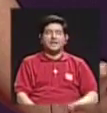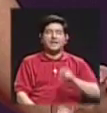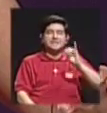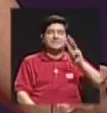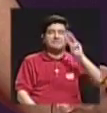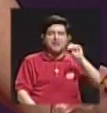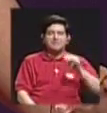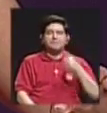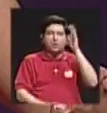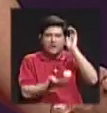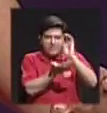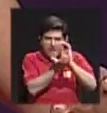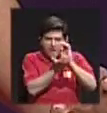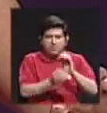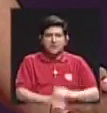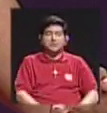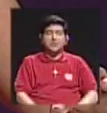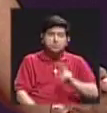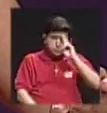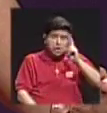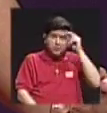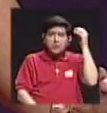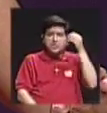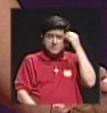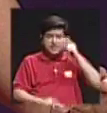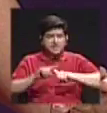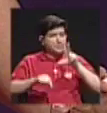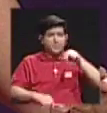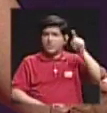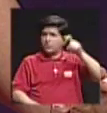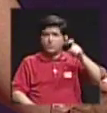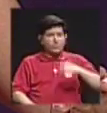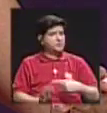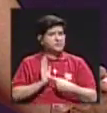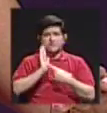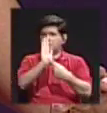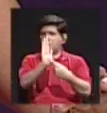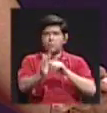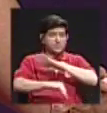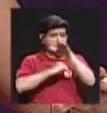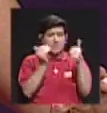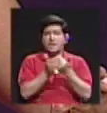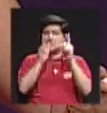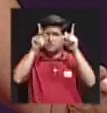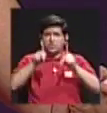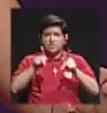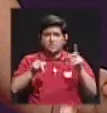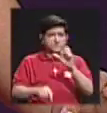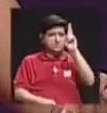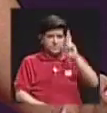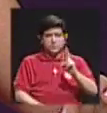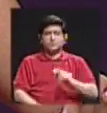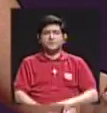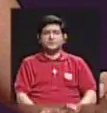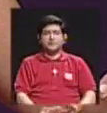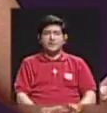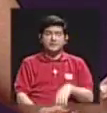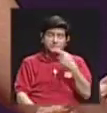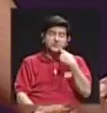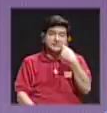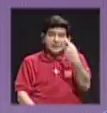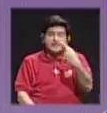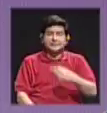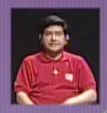Isabel Mora de Alajuelita dice... Es una posición muy respetable, pero no necesariamente refleja la de todos los costarricenses. Pues él nos